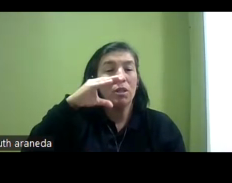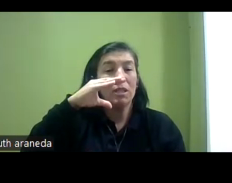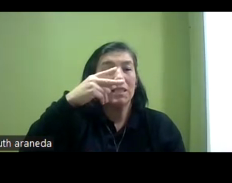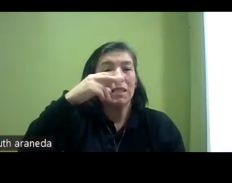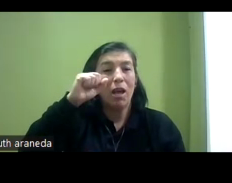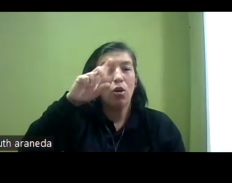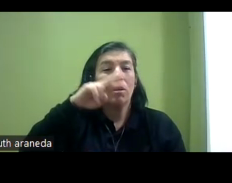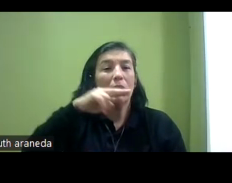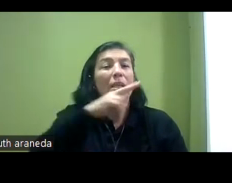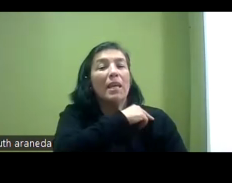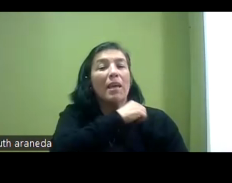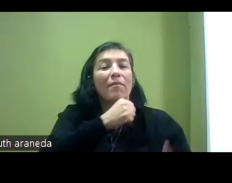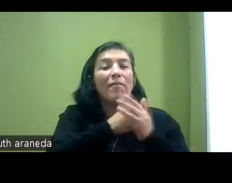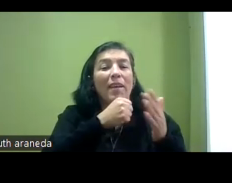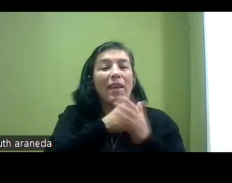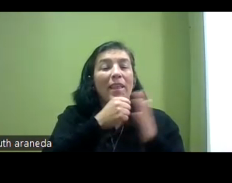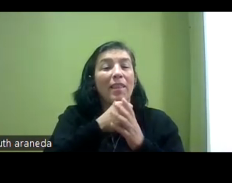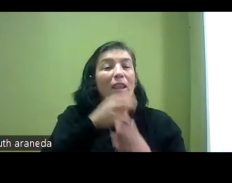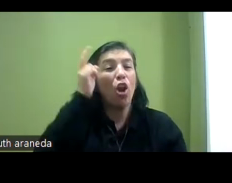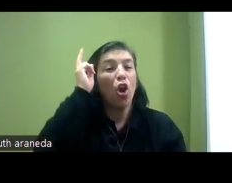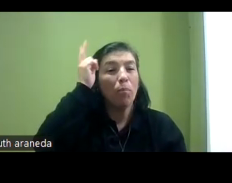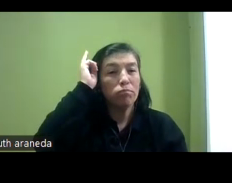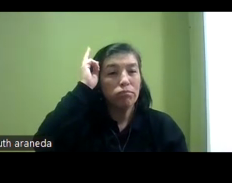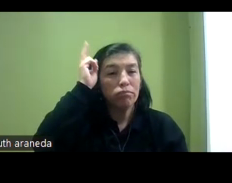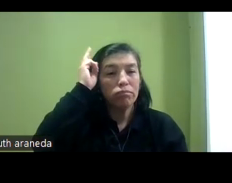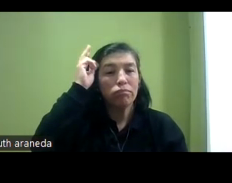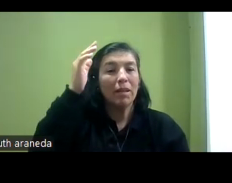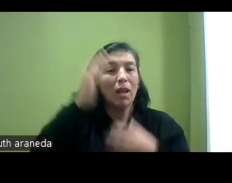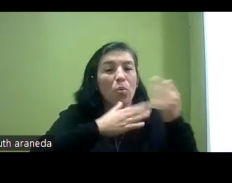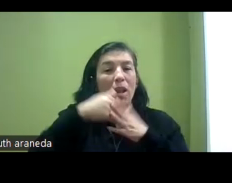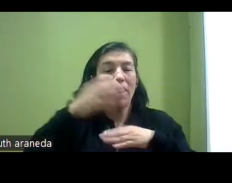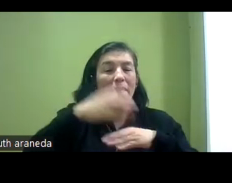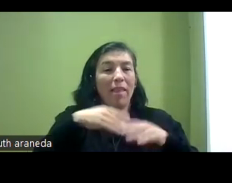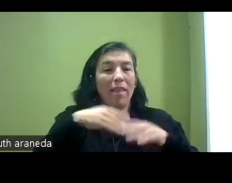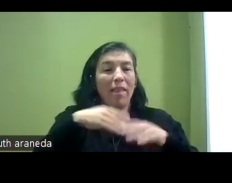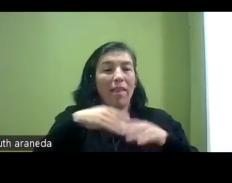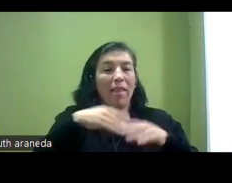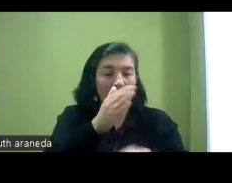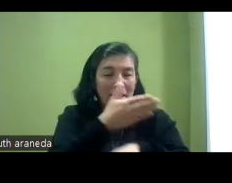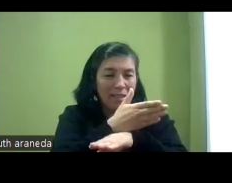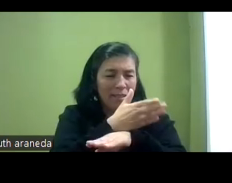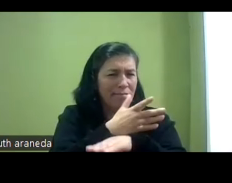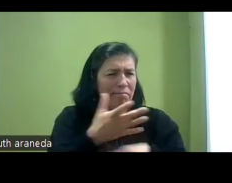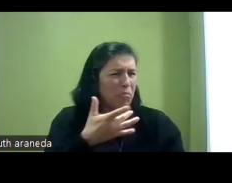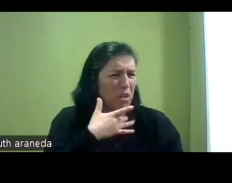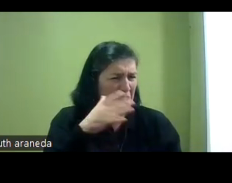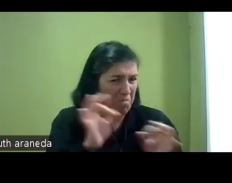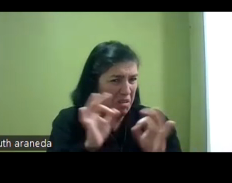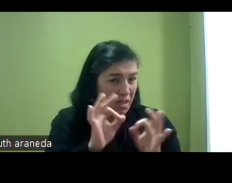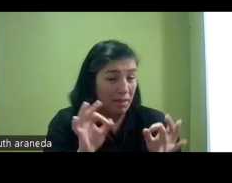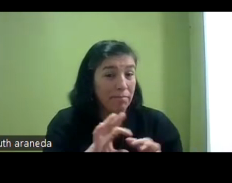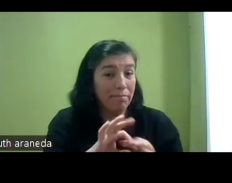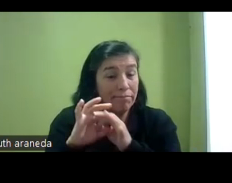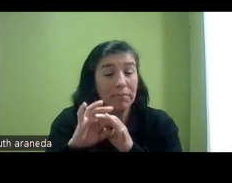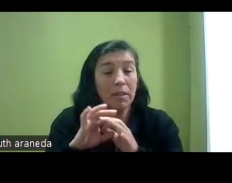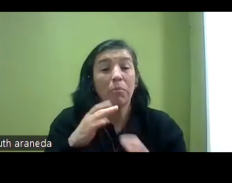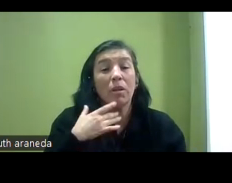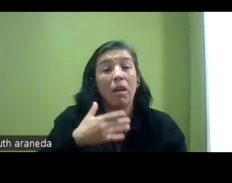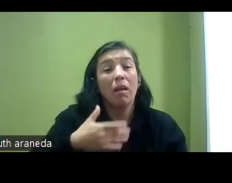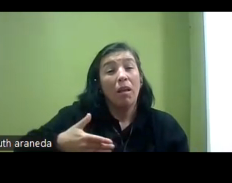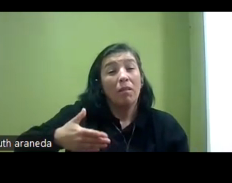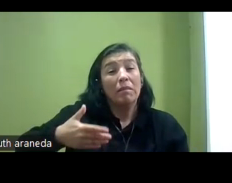indios naturales del Valle de Arica. ¿Qué quiero hacer notar con esto? Que a pesar de que han